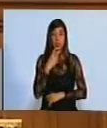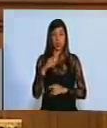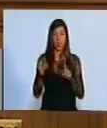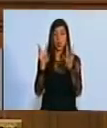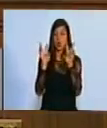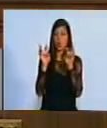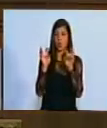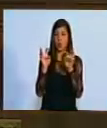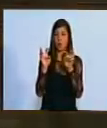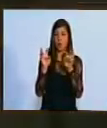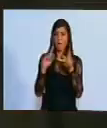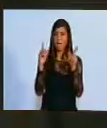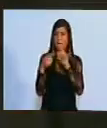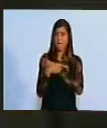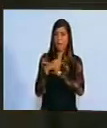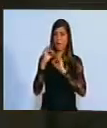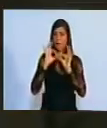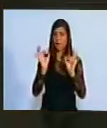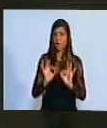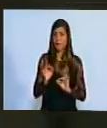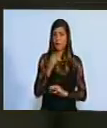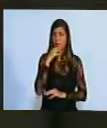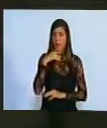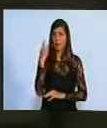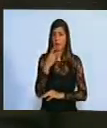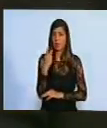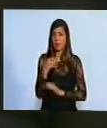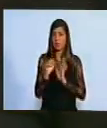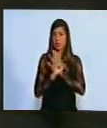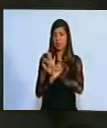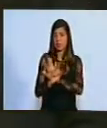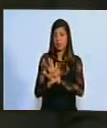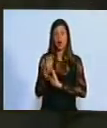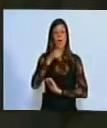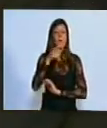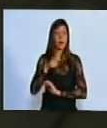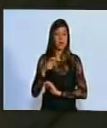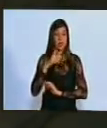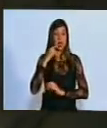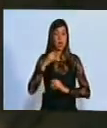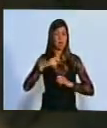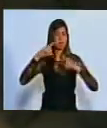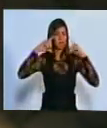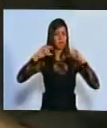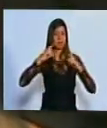nueva dimensión política, social y simbólica a héroes y heroínas populares,